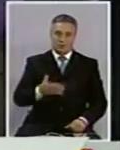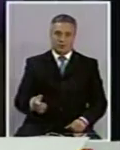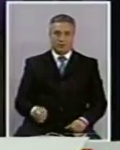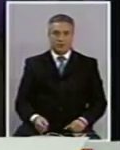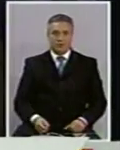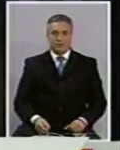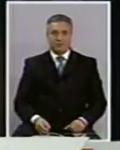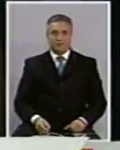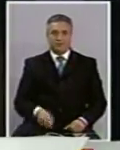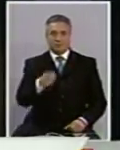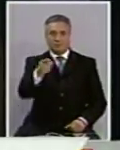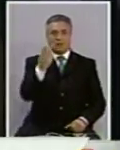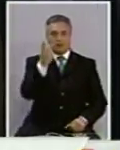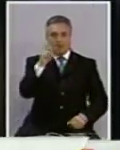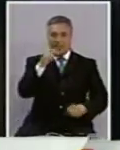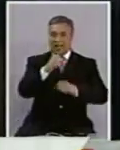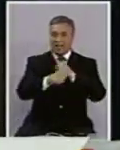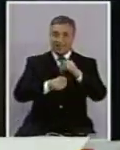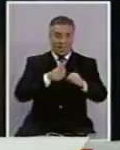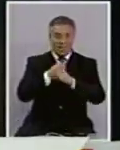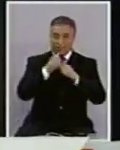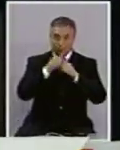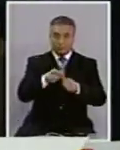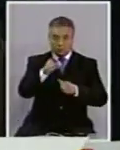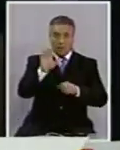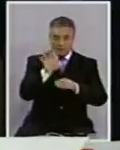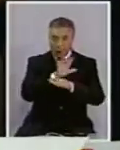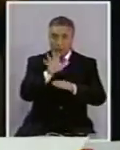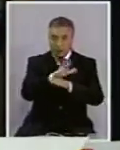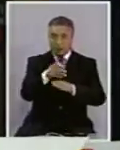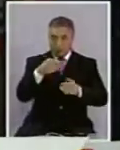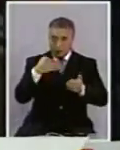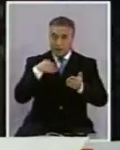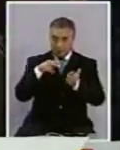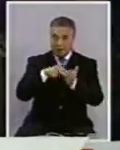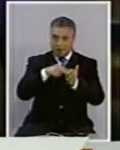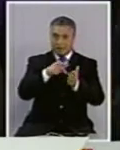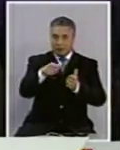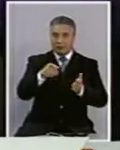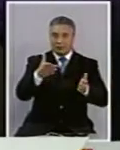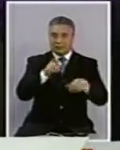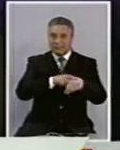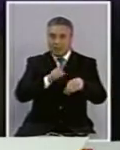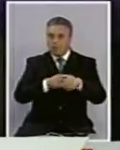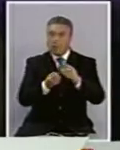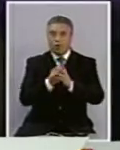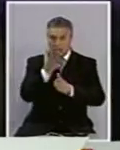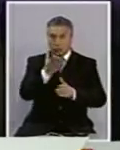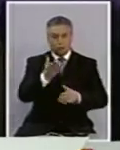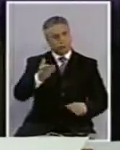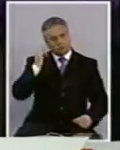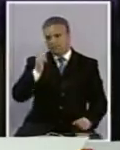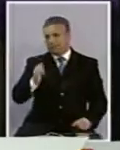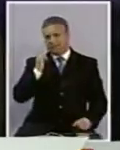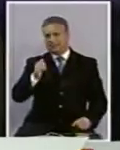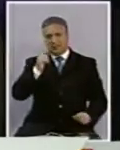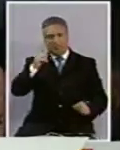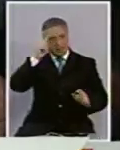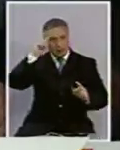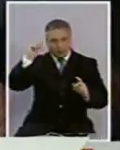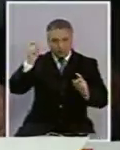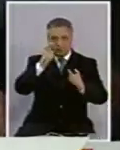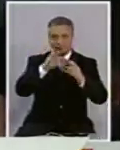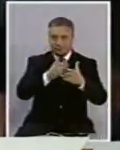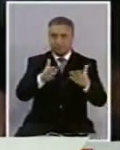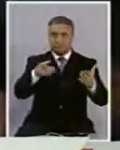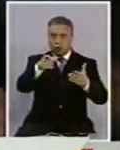hace cuánto? 20 años. ¿Y era la película que se esperaba, 2013, tiempos modernos? Sí, totalmente. Sí, reinventan el mito. Y